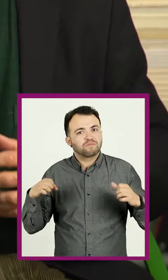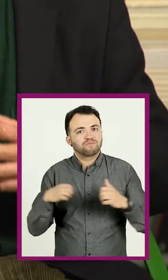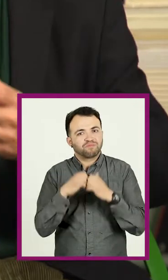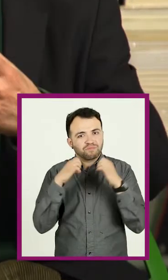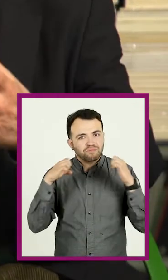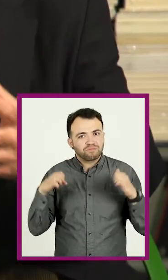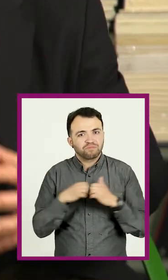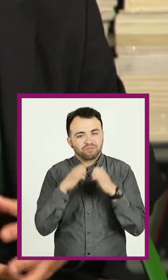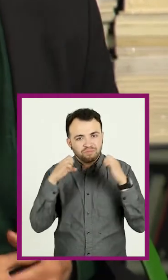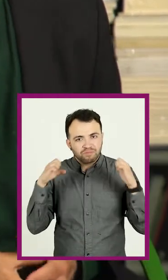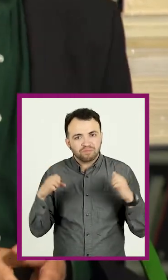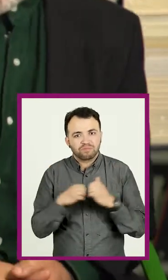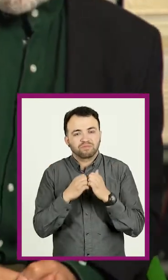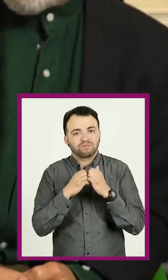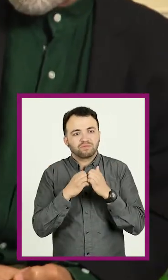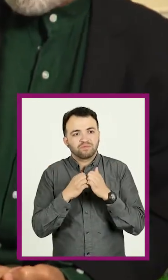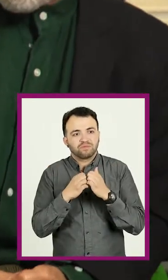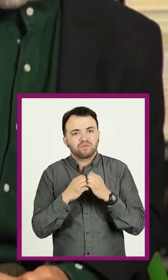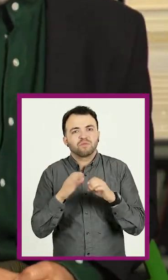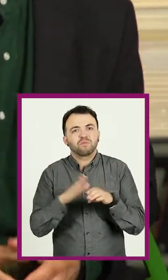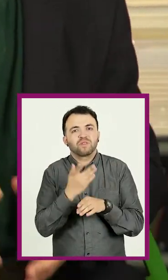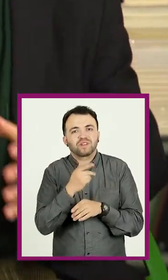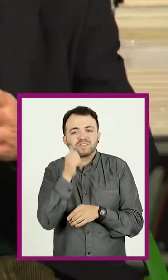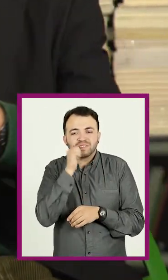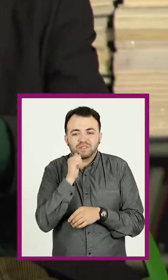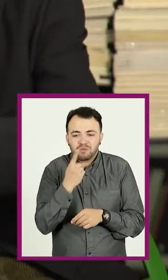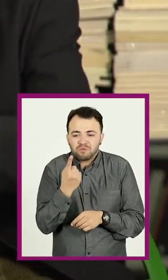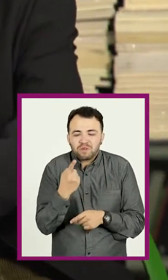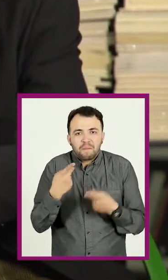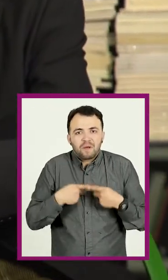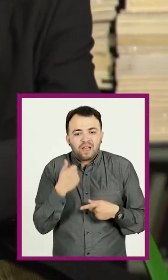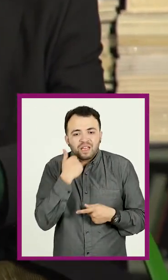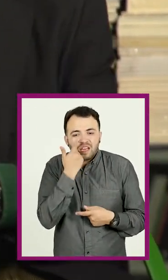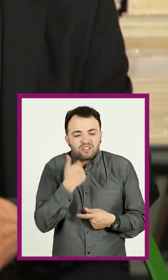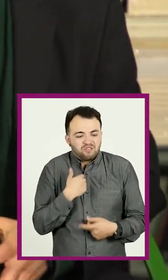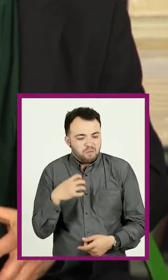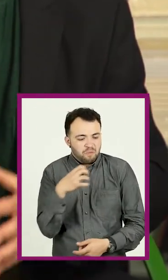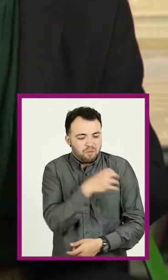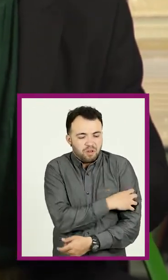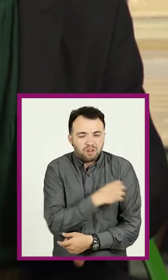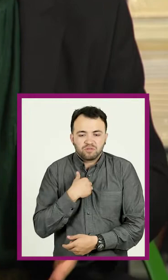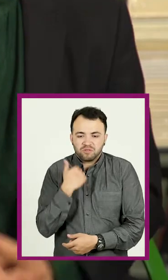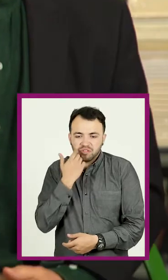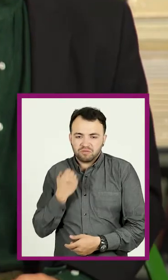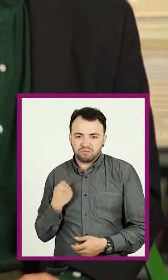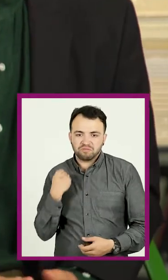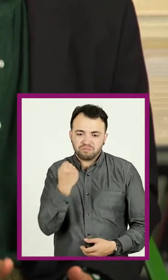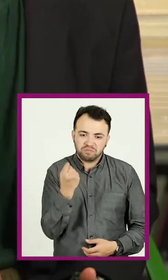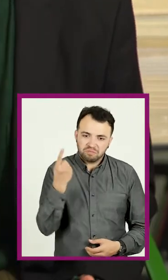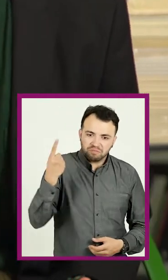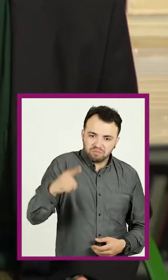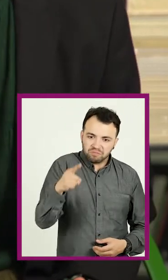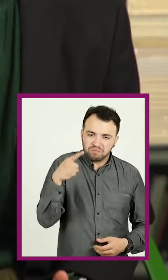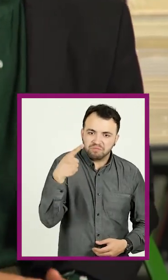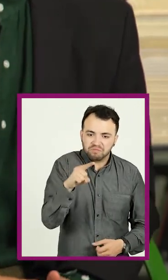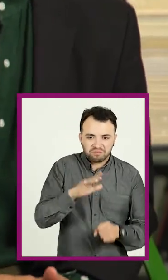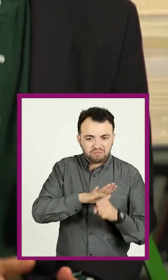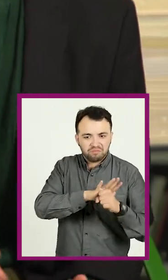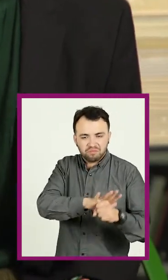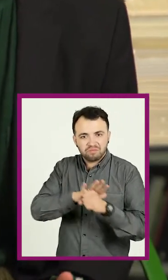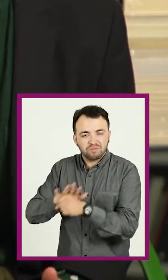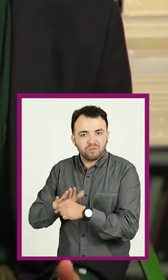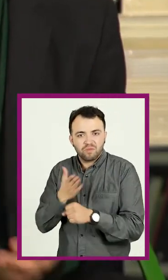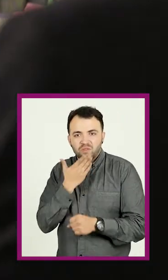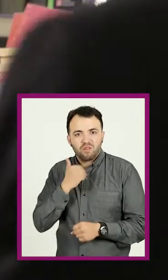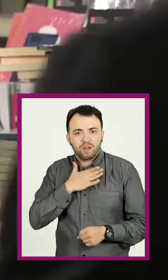gente que quiere dominar e imponer sus cosas y las necesidades de la comunidad y la justicia y